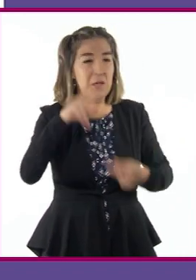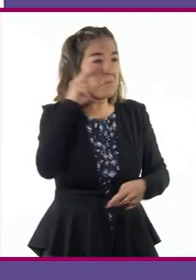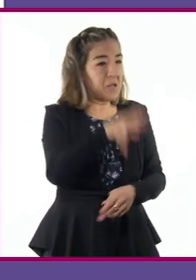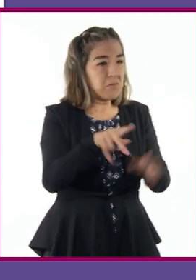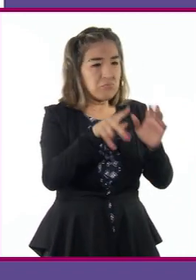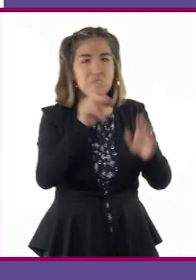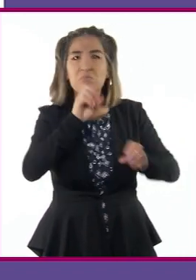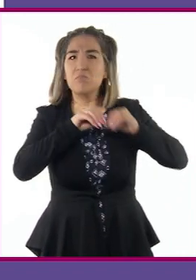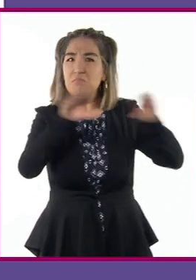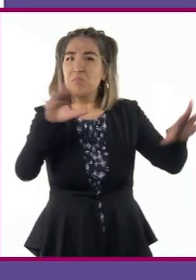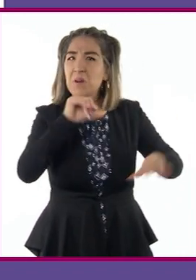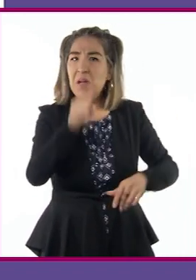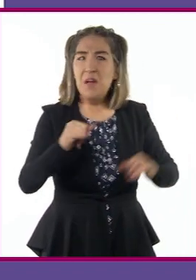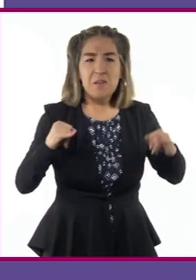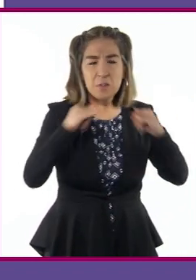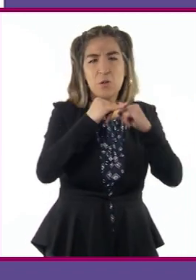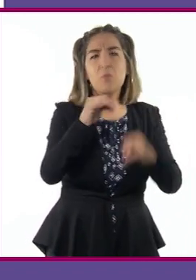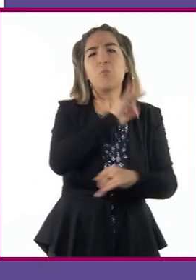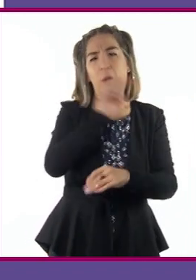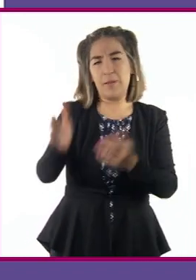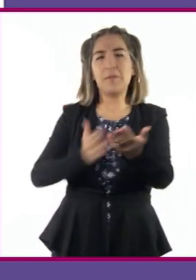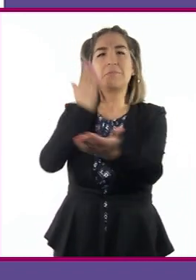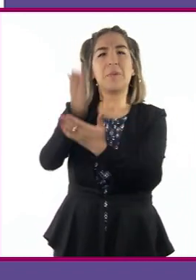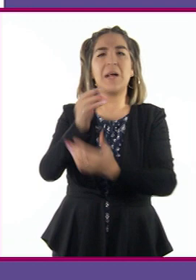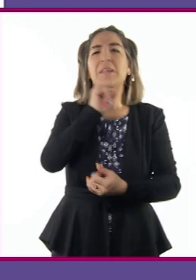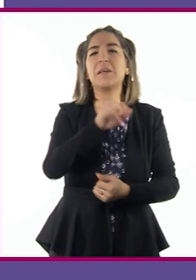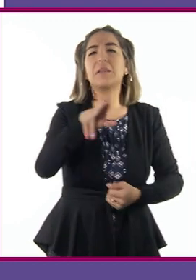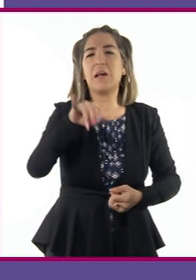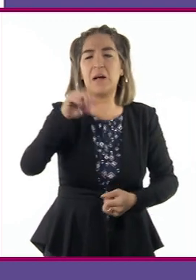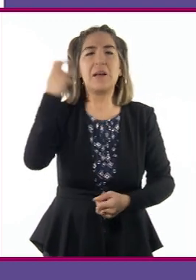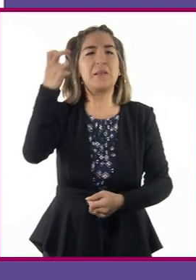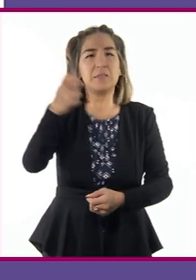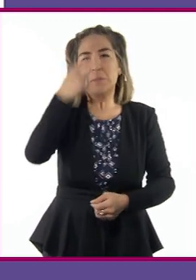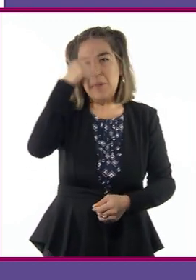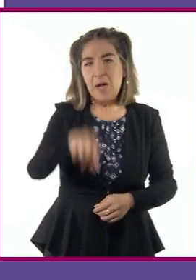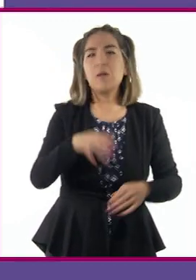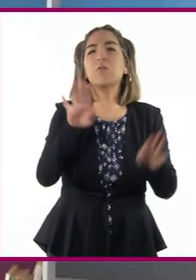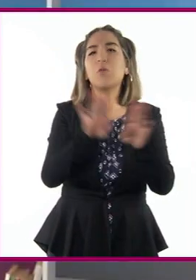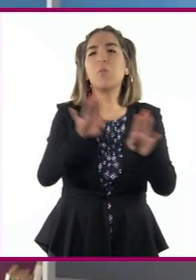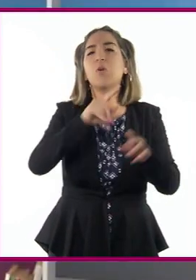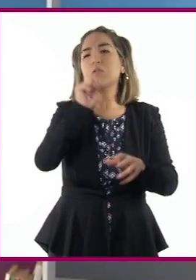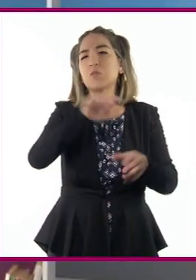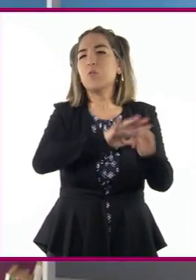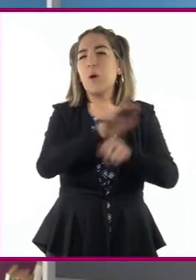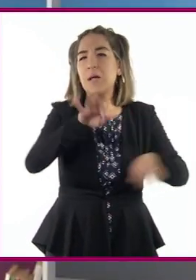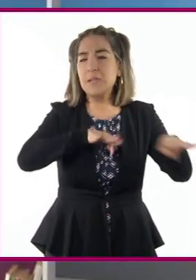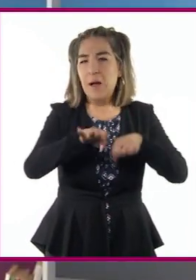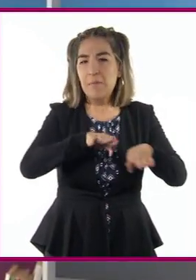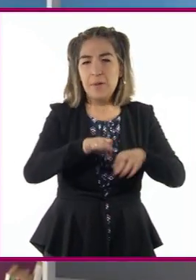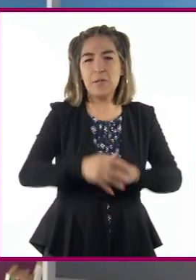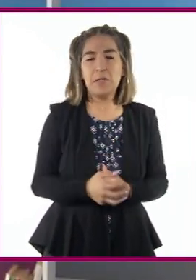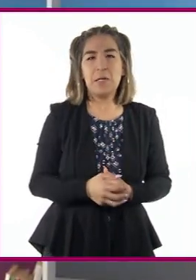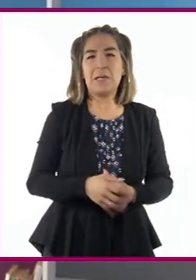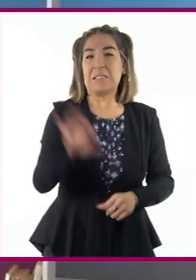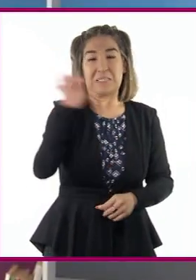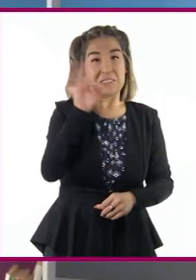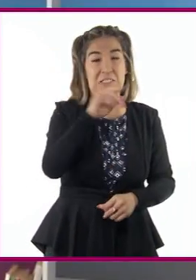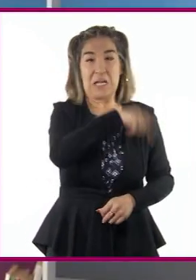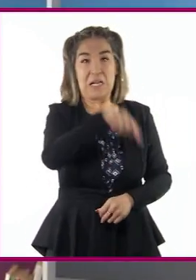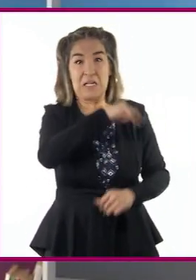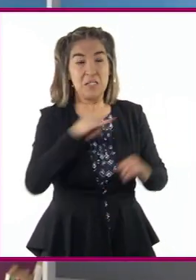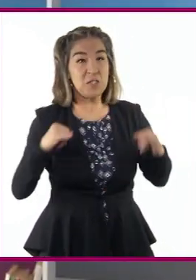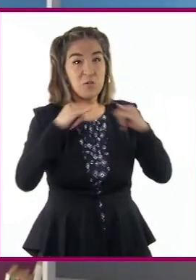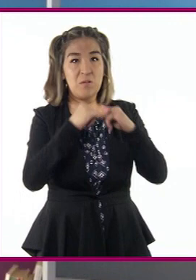instituciones, puede solicitarla a la unidad de transparencia de la institución que se trate. Si la institución